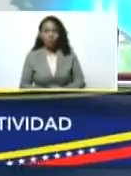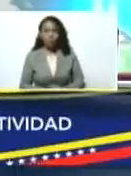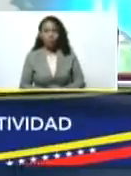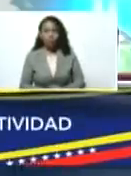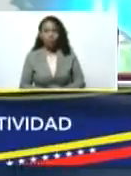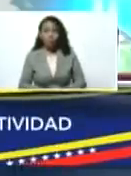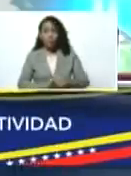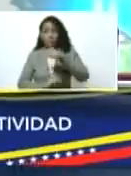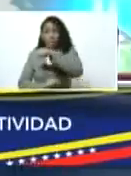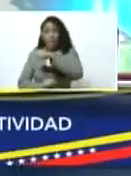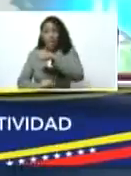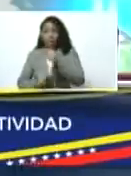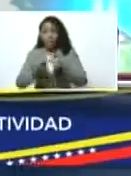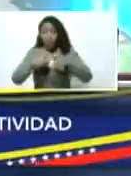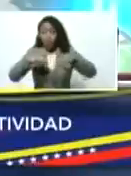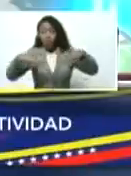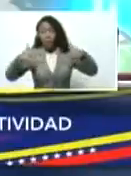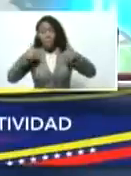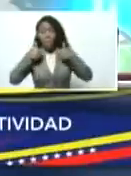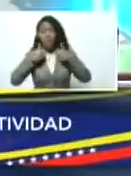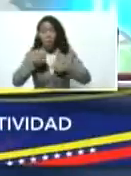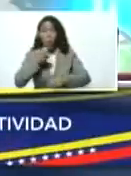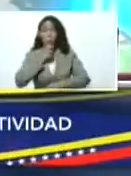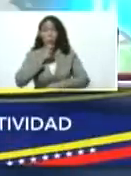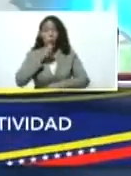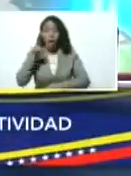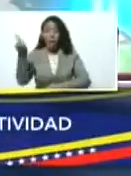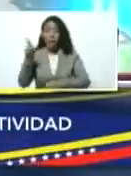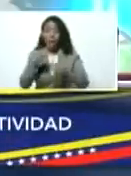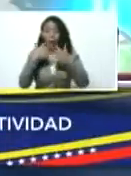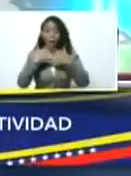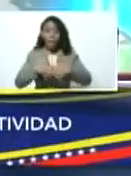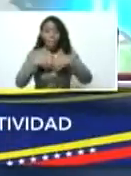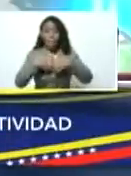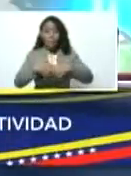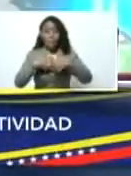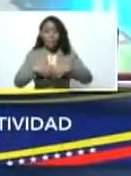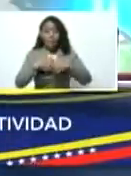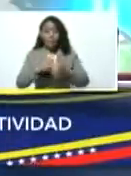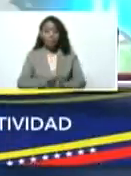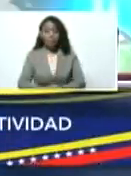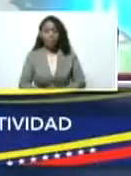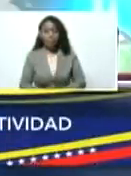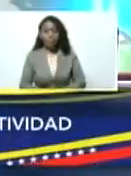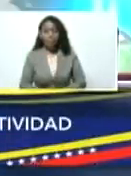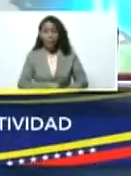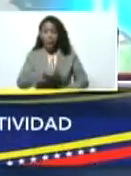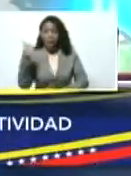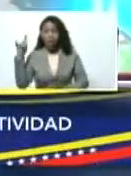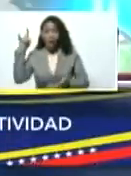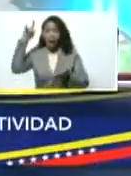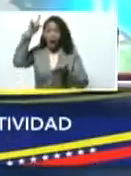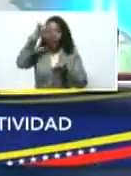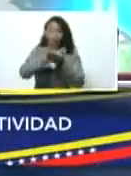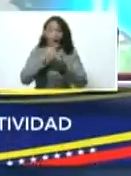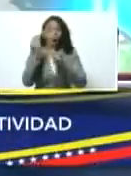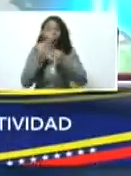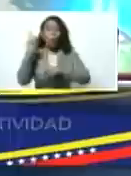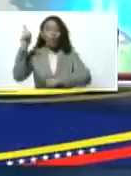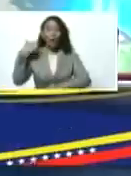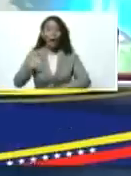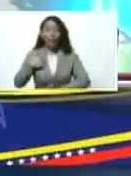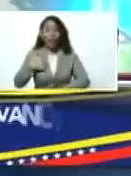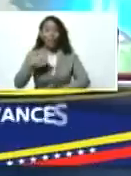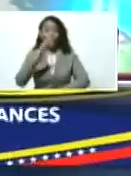Y esa riqueza, esos bienes, ese oro, esas empresas, esos aviones, como el caso de Argentina, que